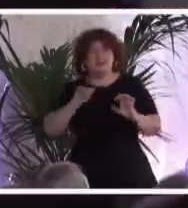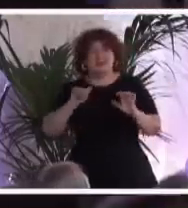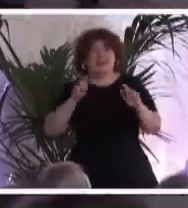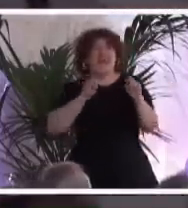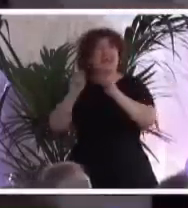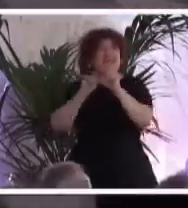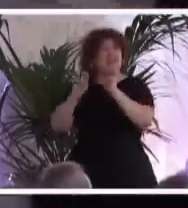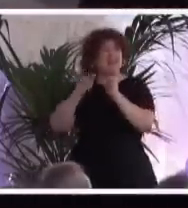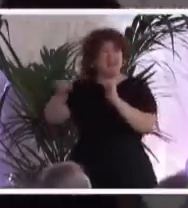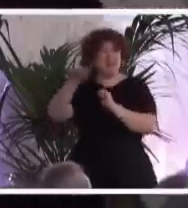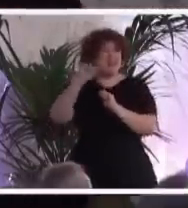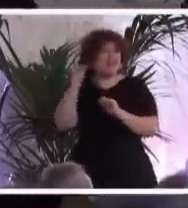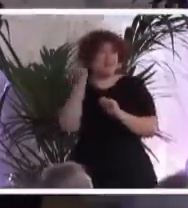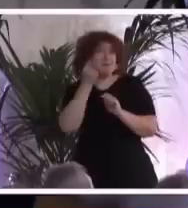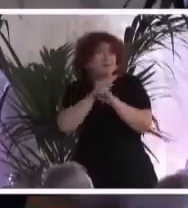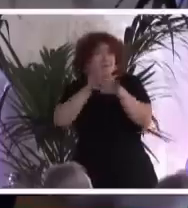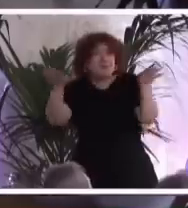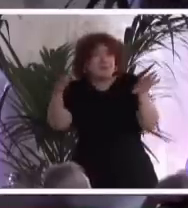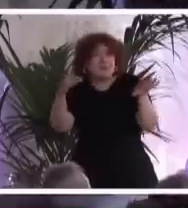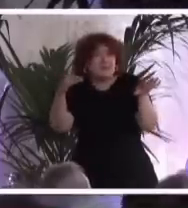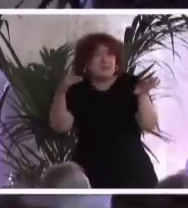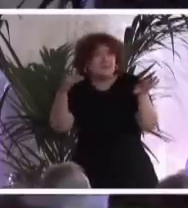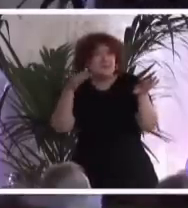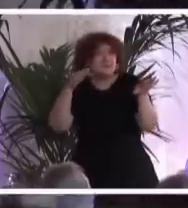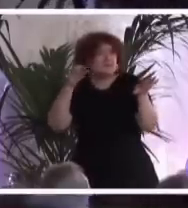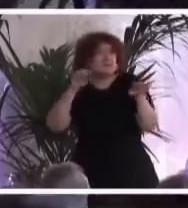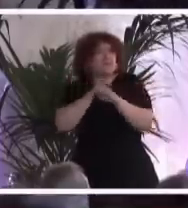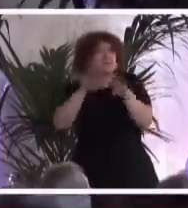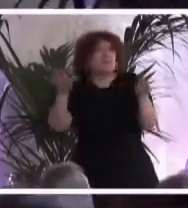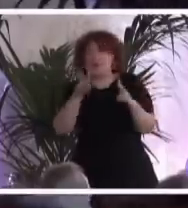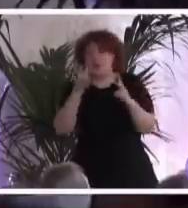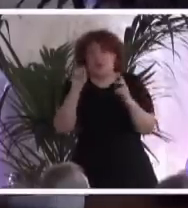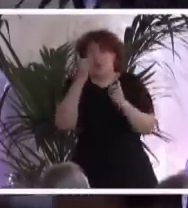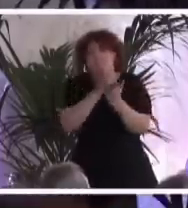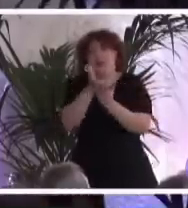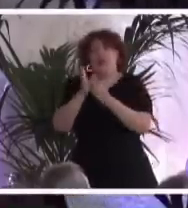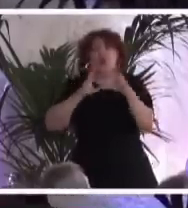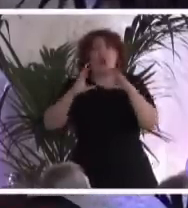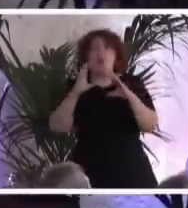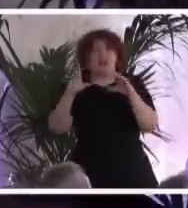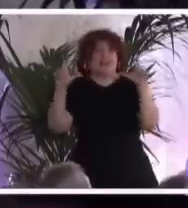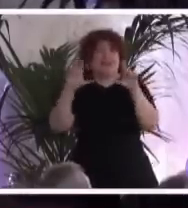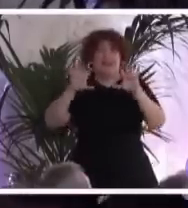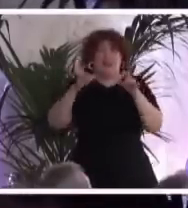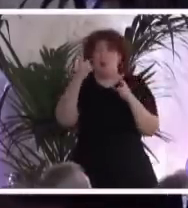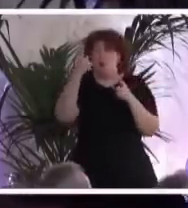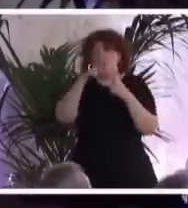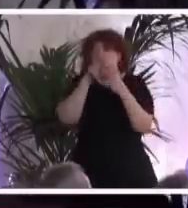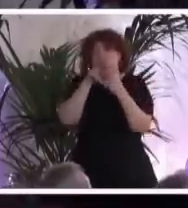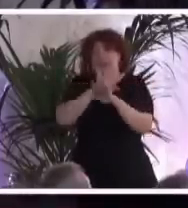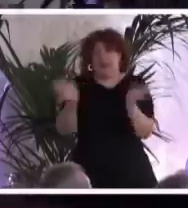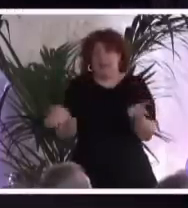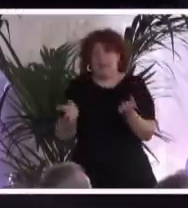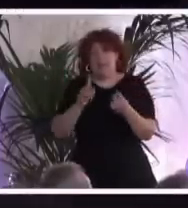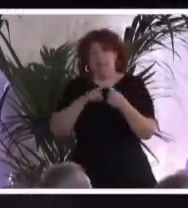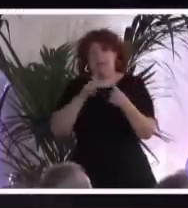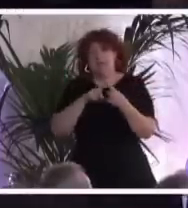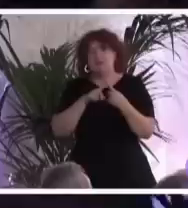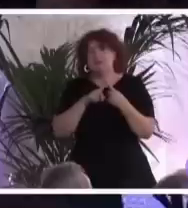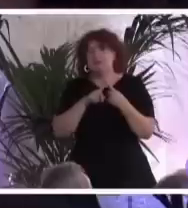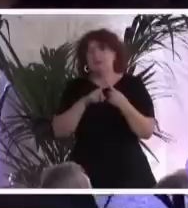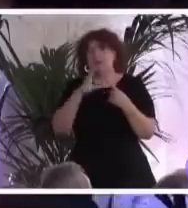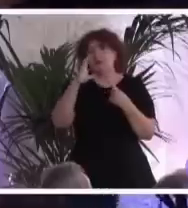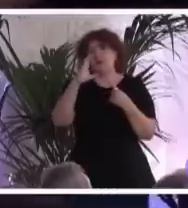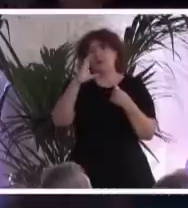De esta entrevista dos uno se llama culemanía